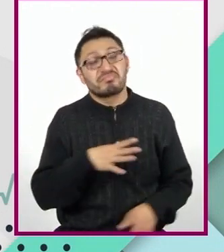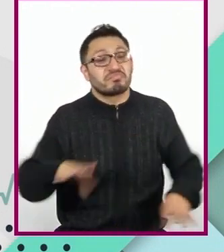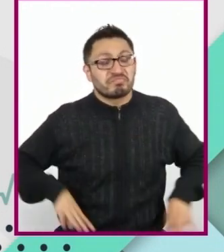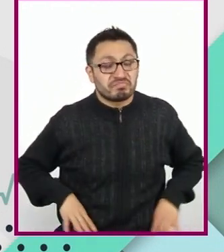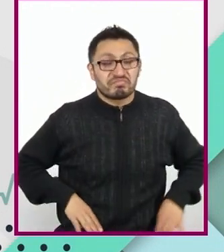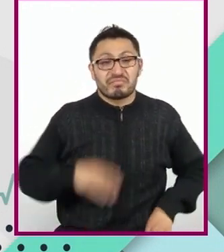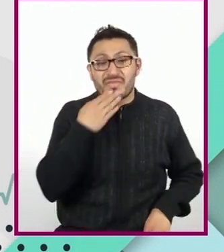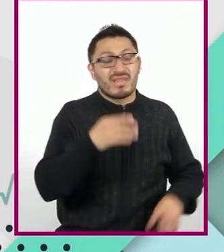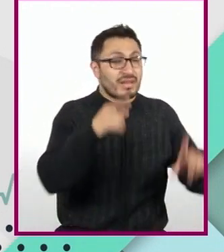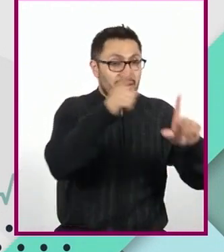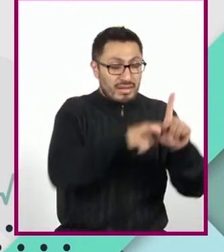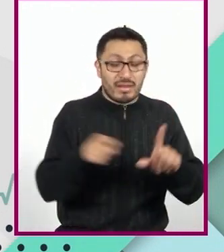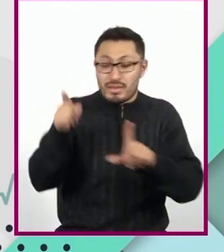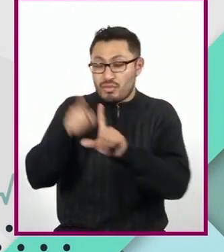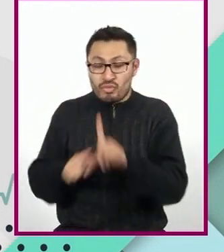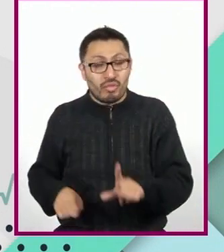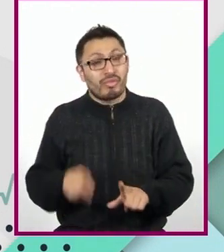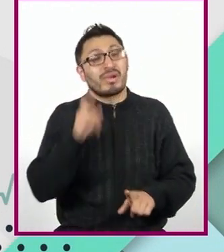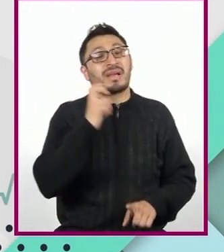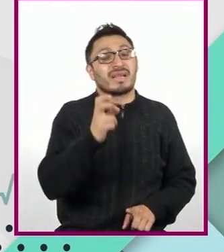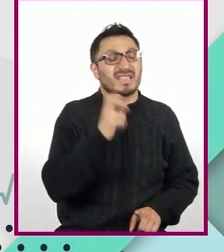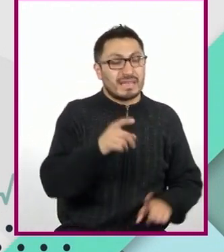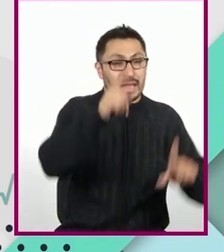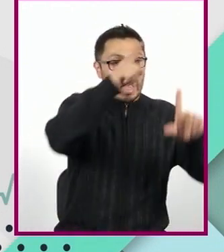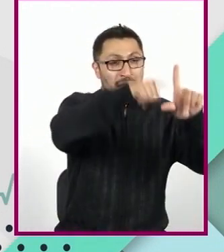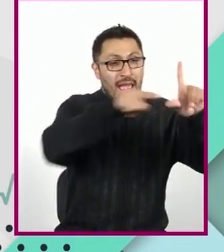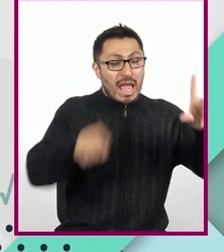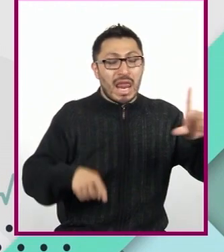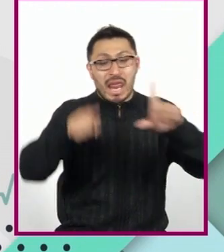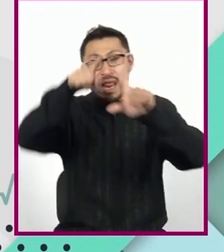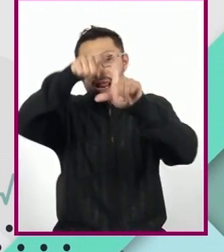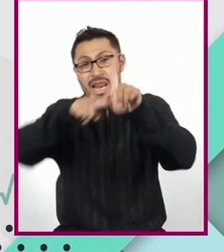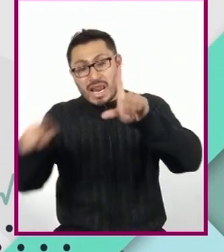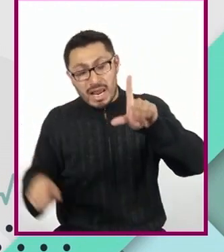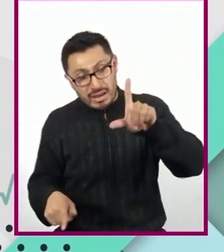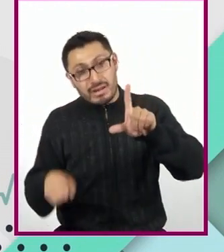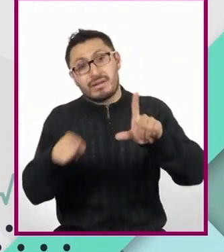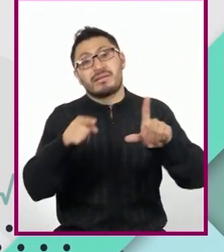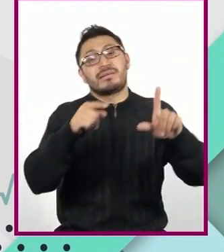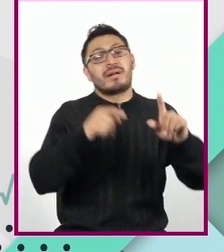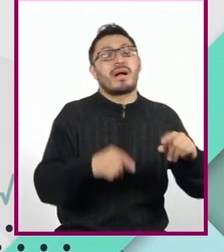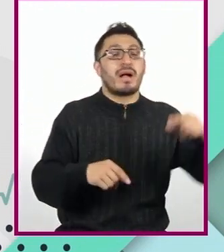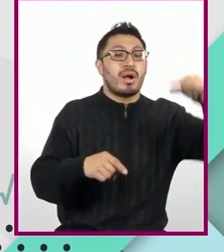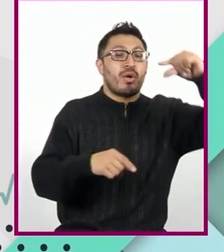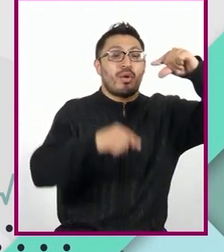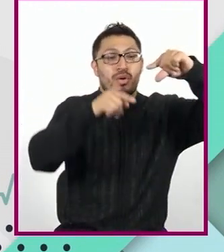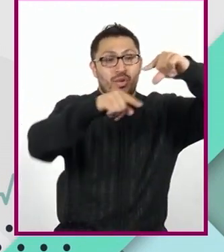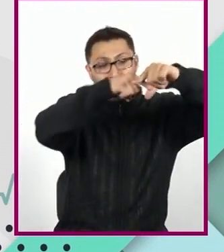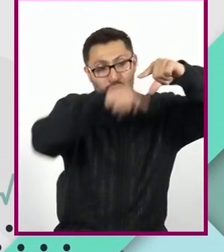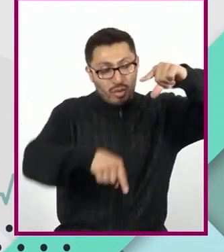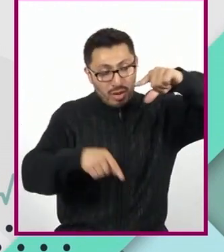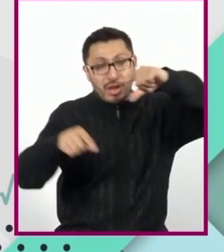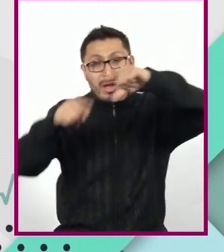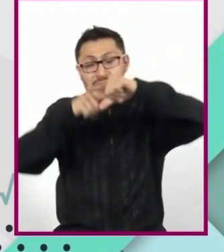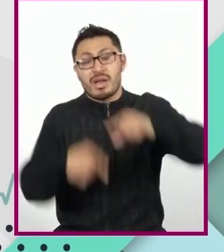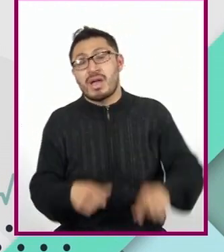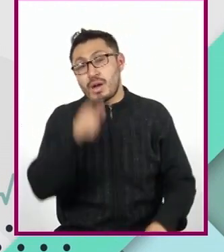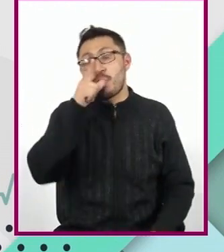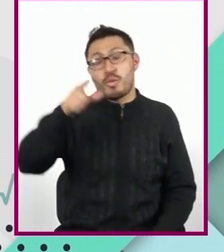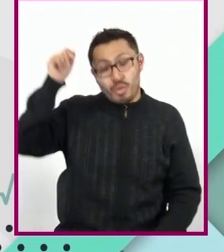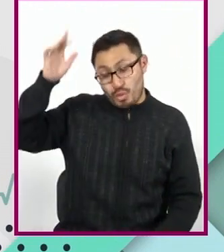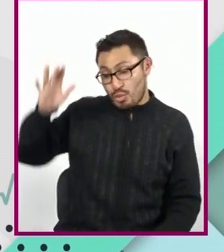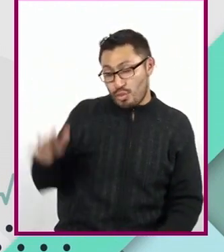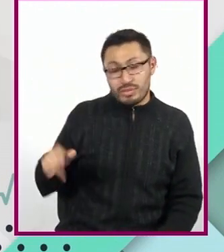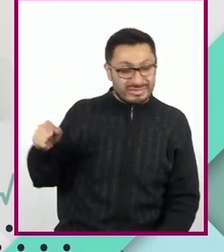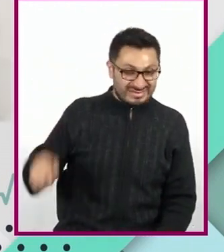criterio ángulo-ángulo. El ángulo recto y el ángulo recto y el ángulo que se forma con los rayos solares y el